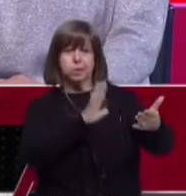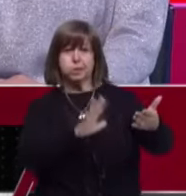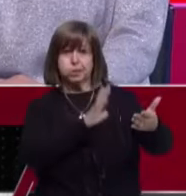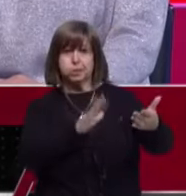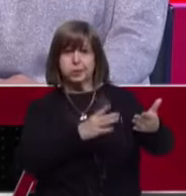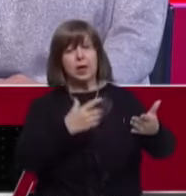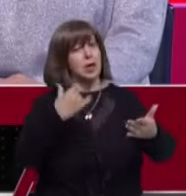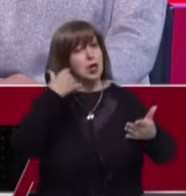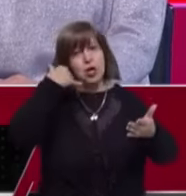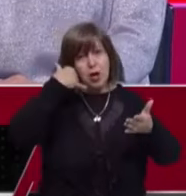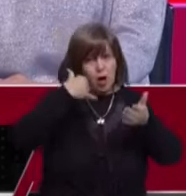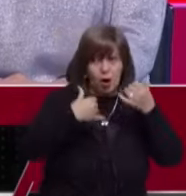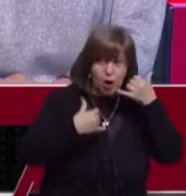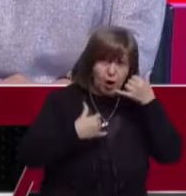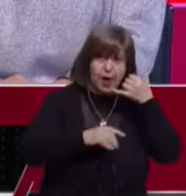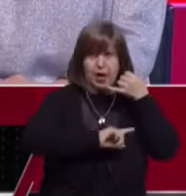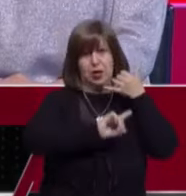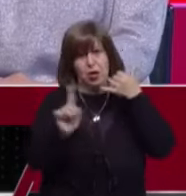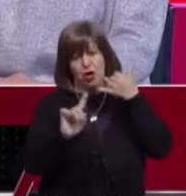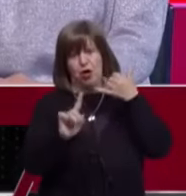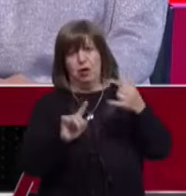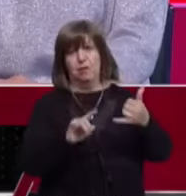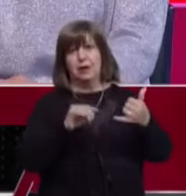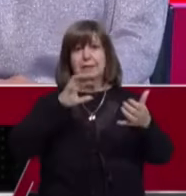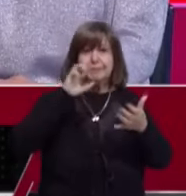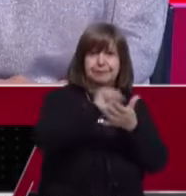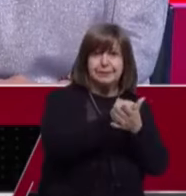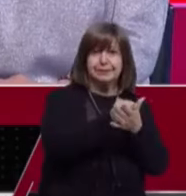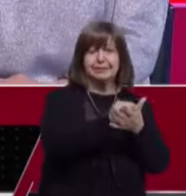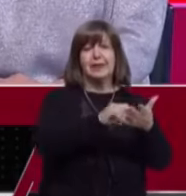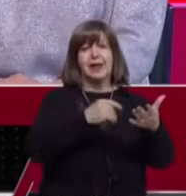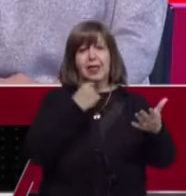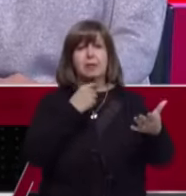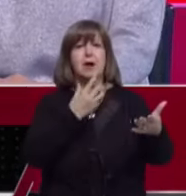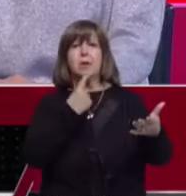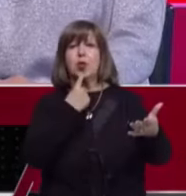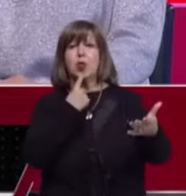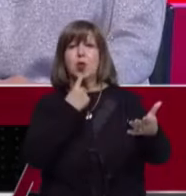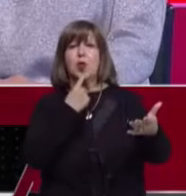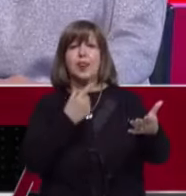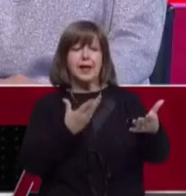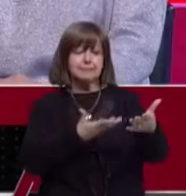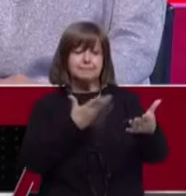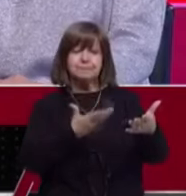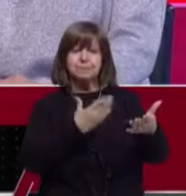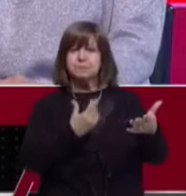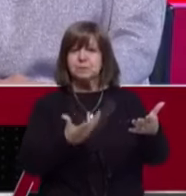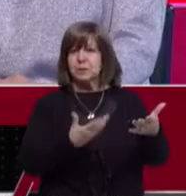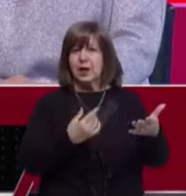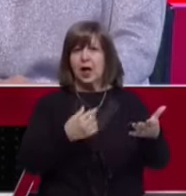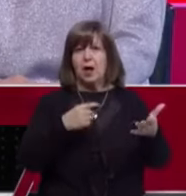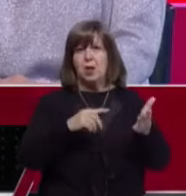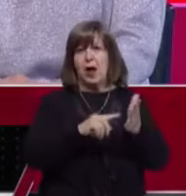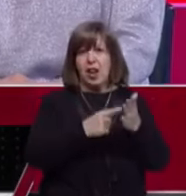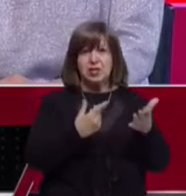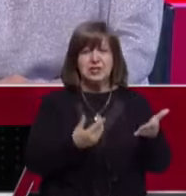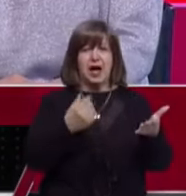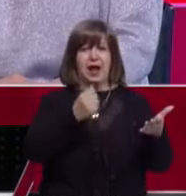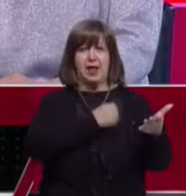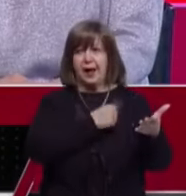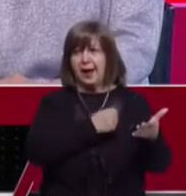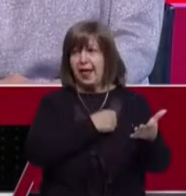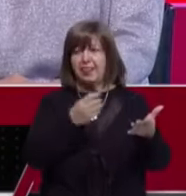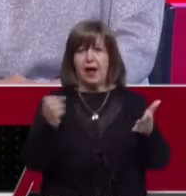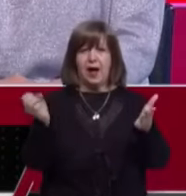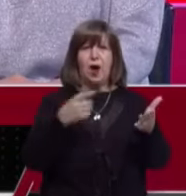todo, porque vieron que las modalidades son grandísimas, cada vez van creciendo mucho más y cada vez se hacen de forma más inteligente para que nosotros no caigamos en eso, pero por